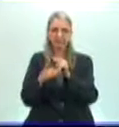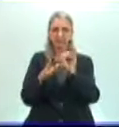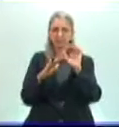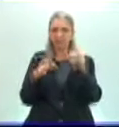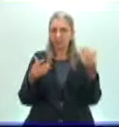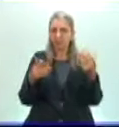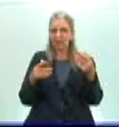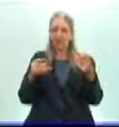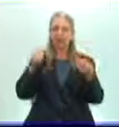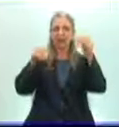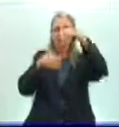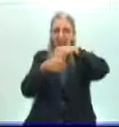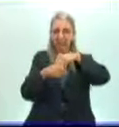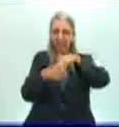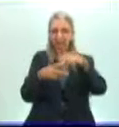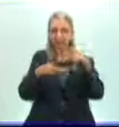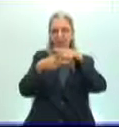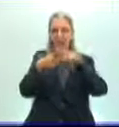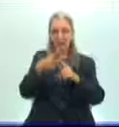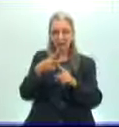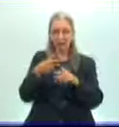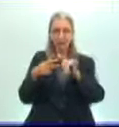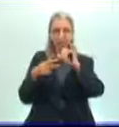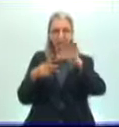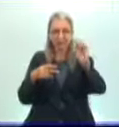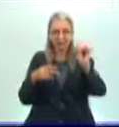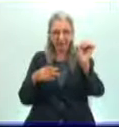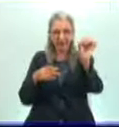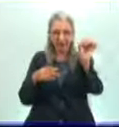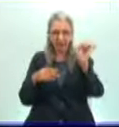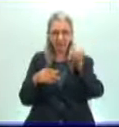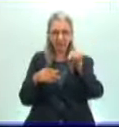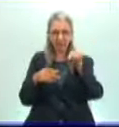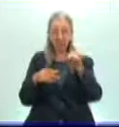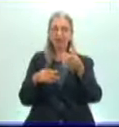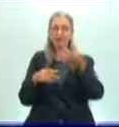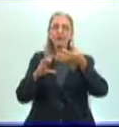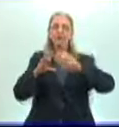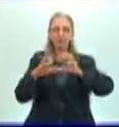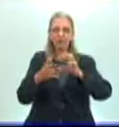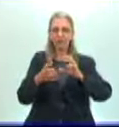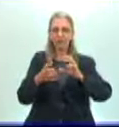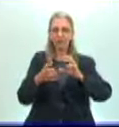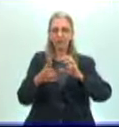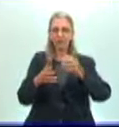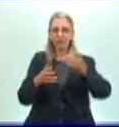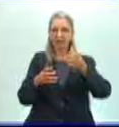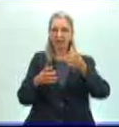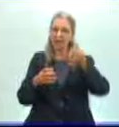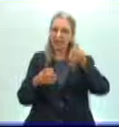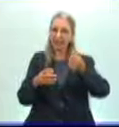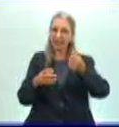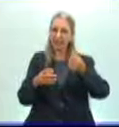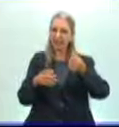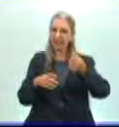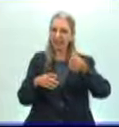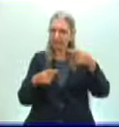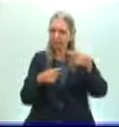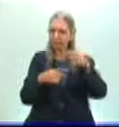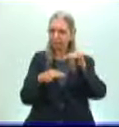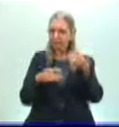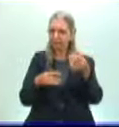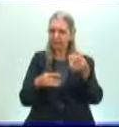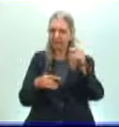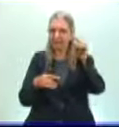sus ángulos interiores miden 60 grados, esta puede ser una fórmula de área para este triángulo. Raíz de 3 sobre 4 por la longitud de uno